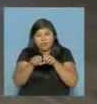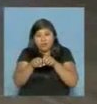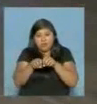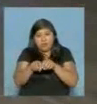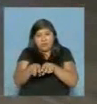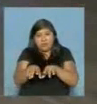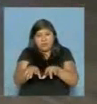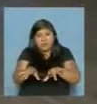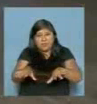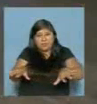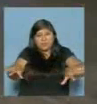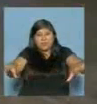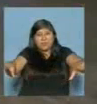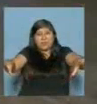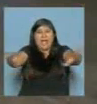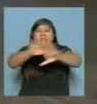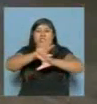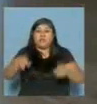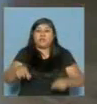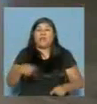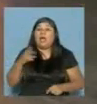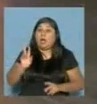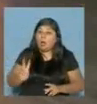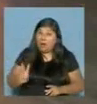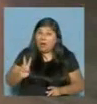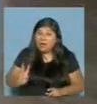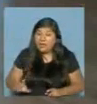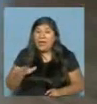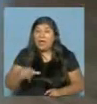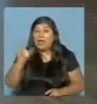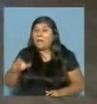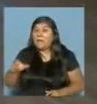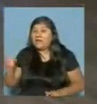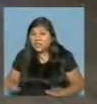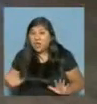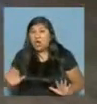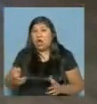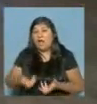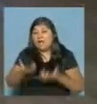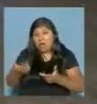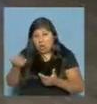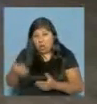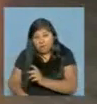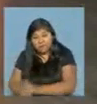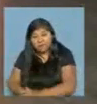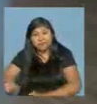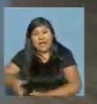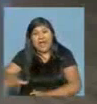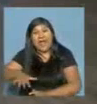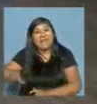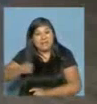lo hagan con cuidado, que no lo hagan, en definitiva, por ahora, porque está todo muy seco, ¿no? La verdad, y eso hace que